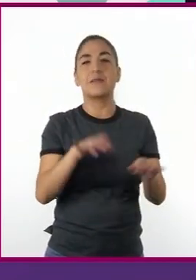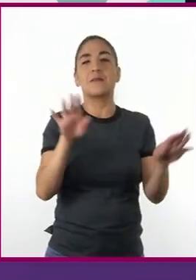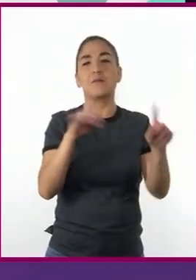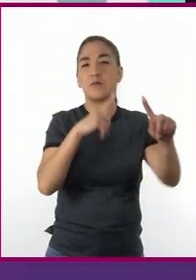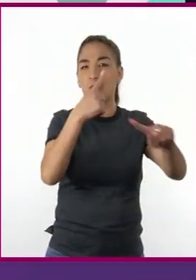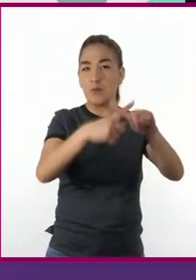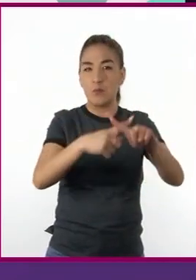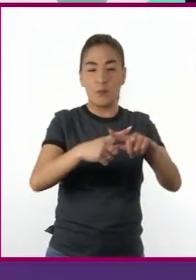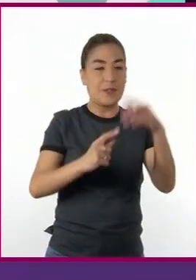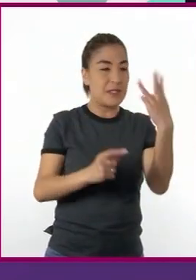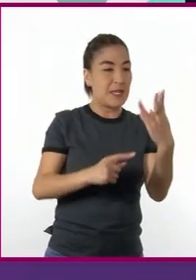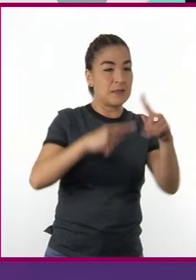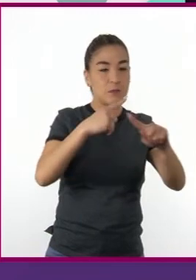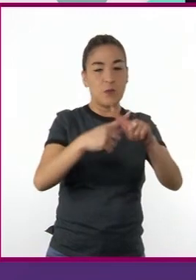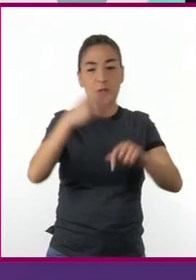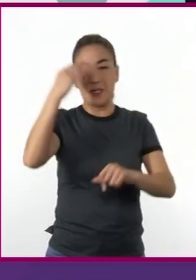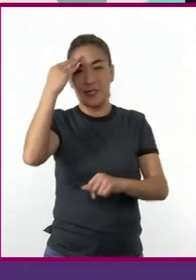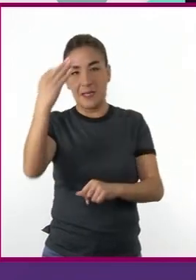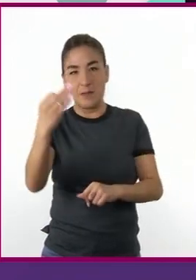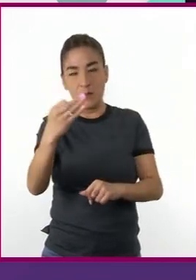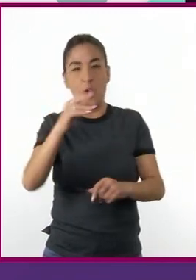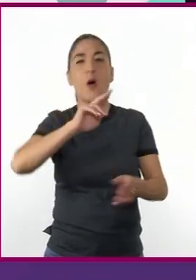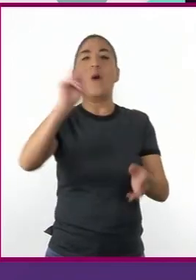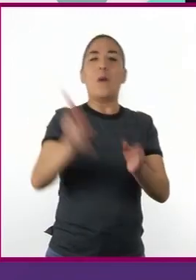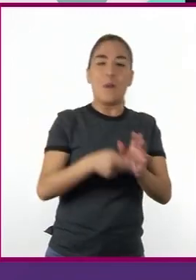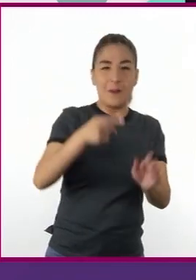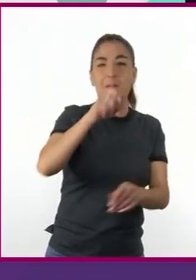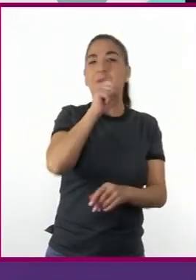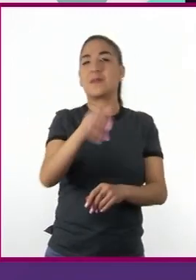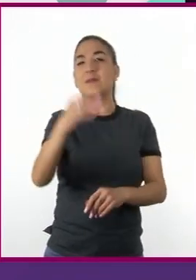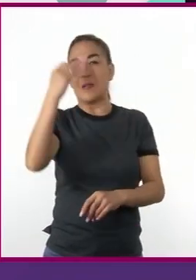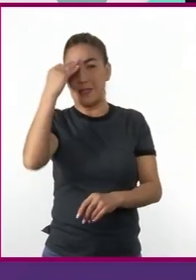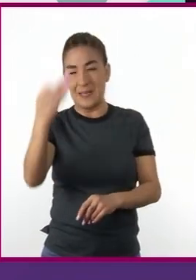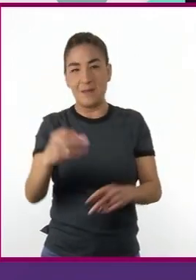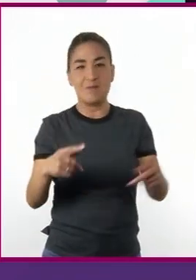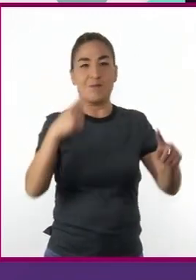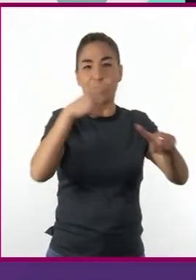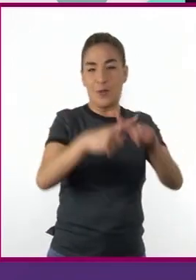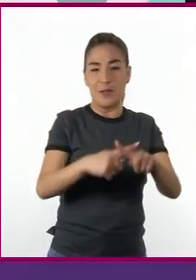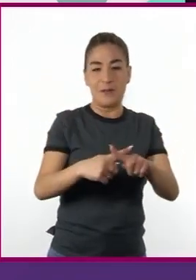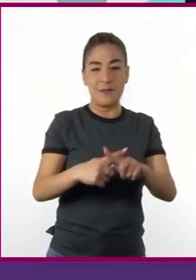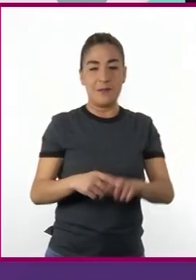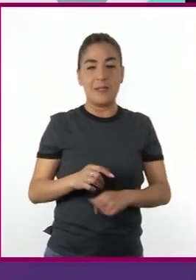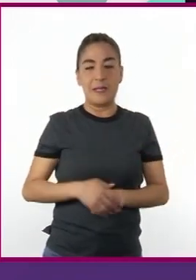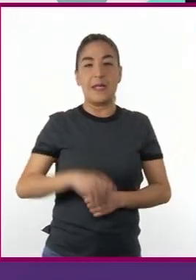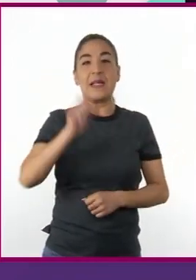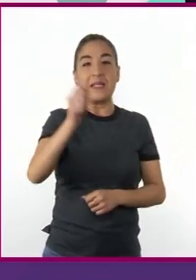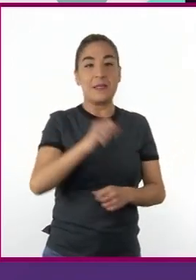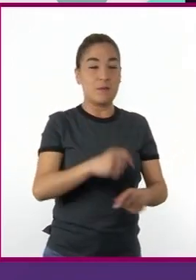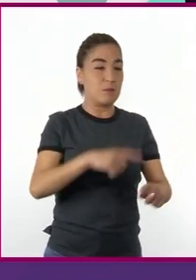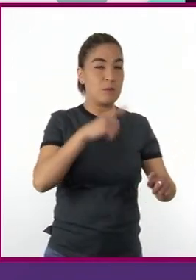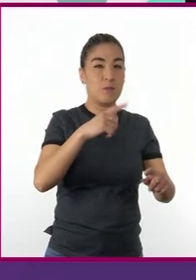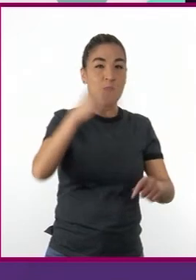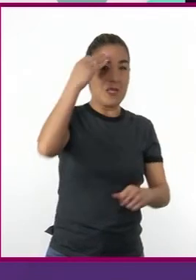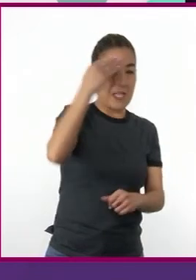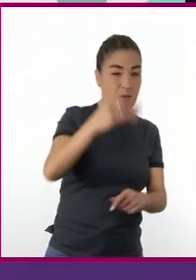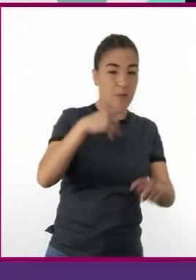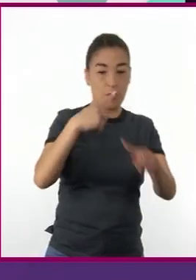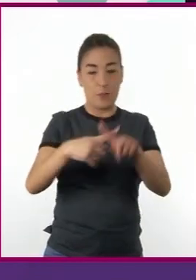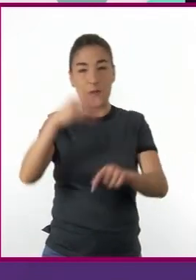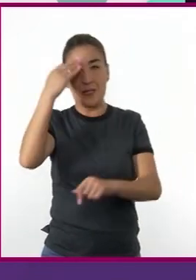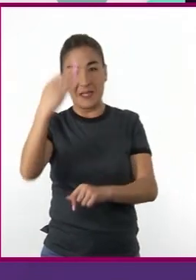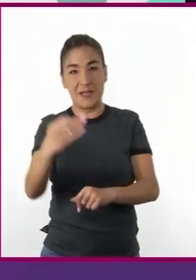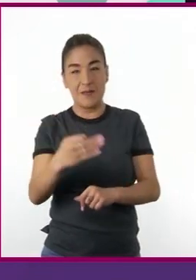y después nuevamente por el tiempo. Y si multiplicamos el tiempo por el tiempo, sabemos que nos